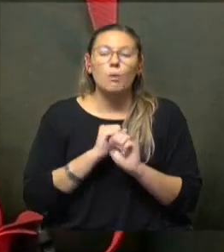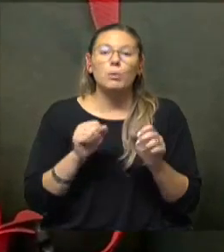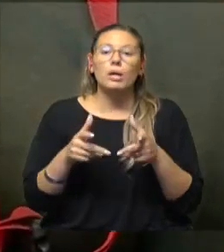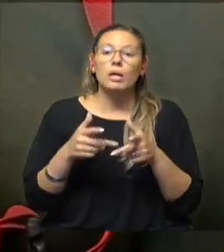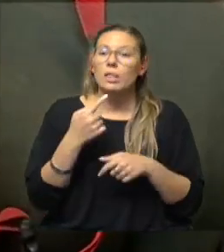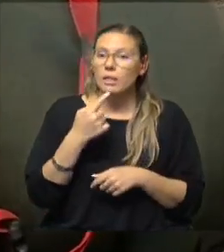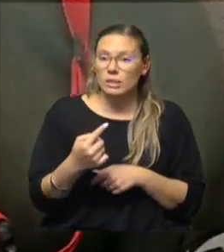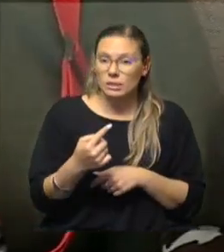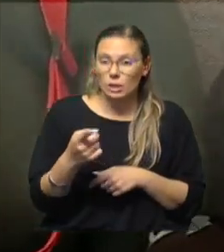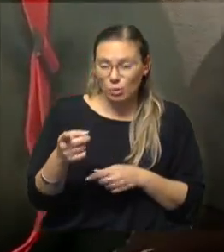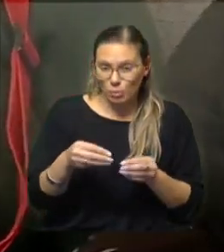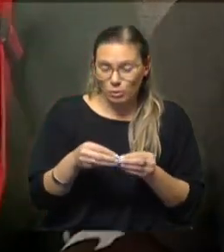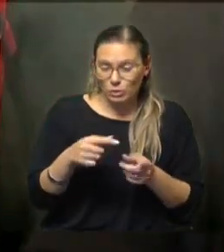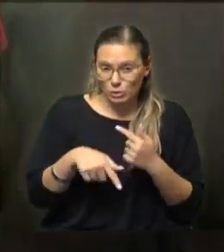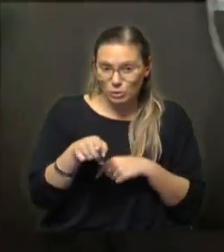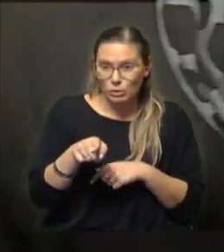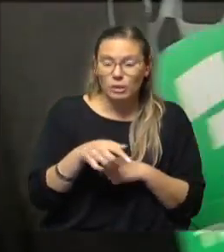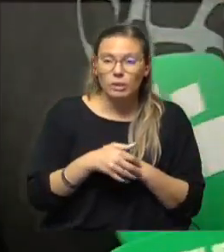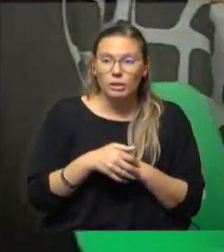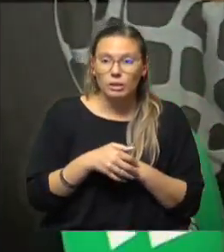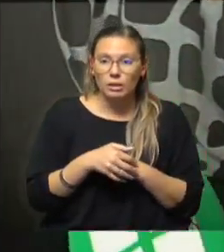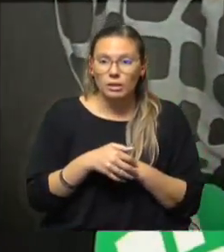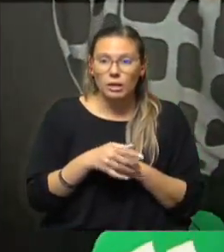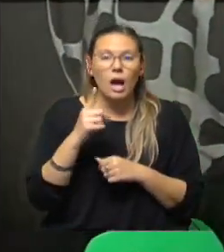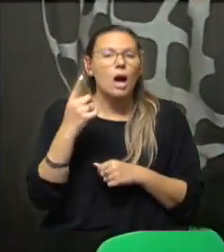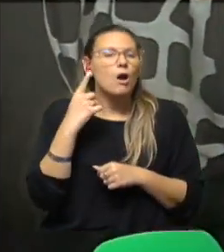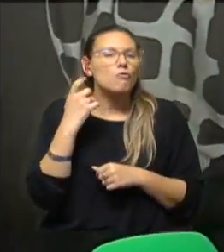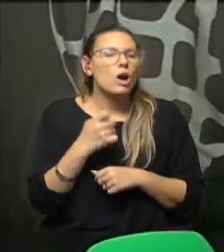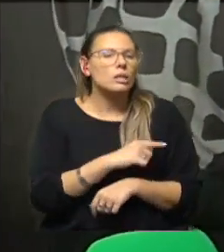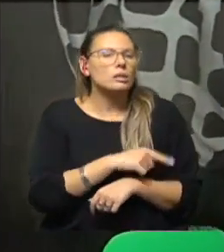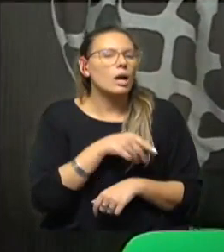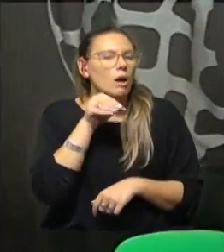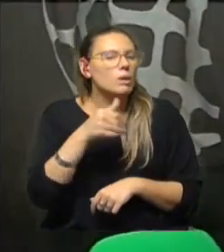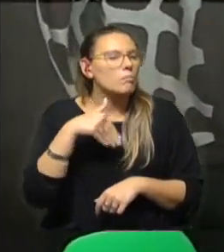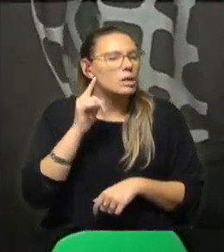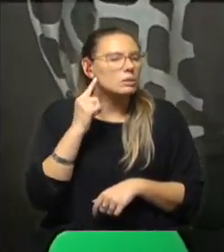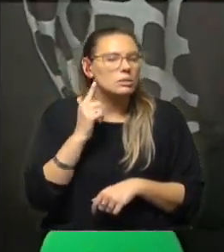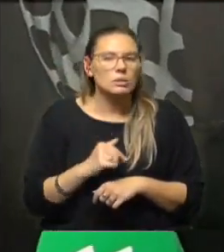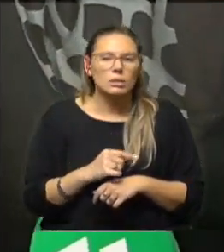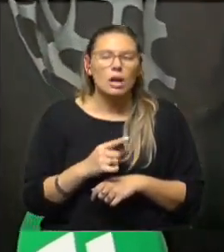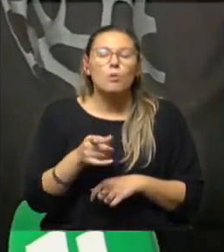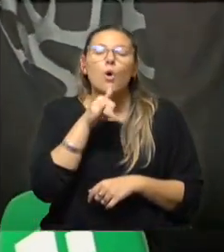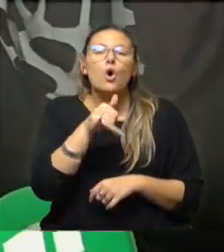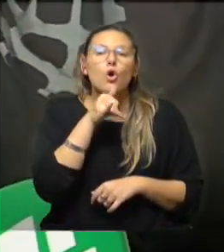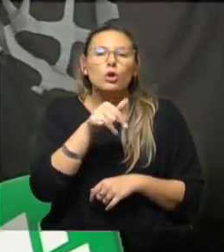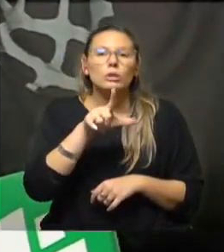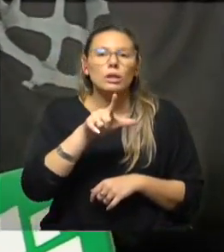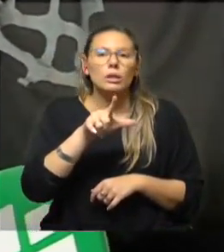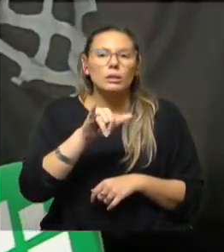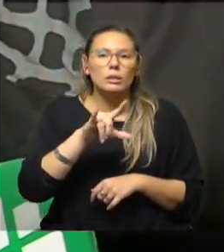dizer, vós, entonces? Háblame mais forte. Que nos podes contar, vós,